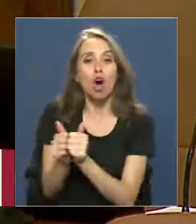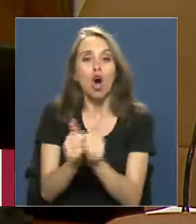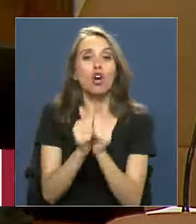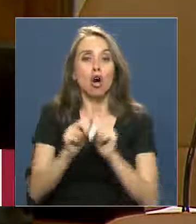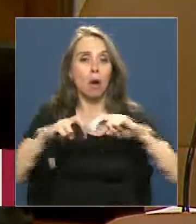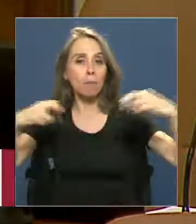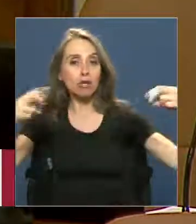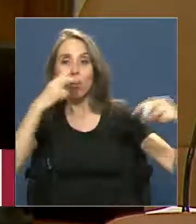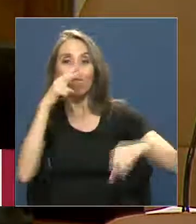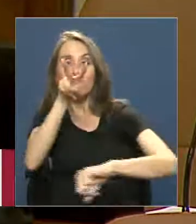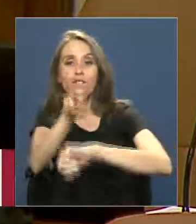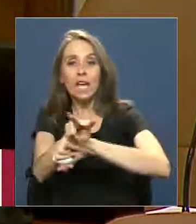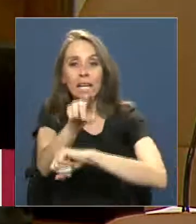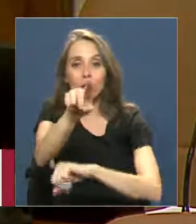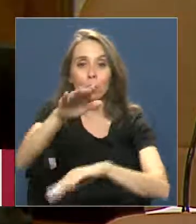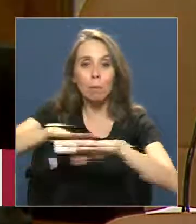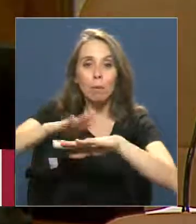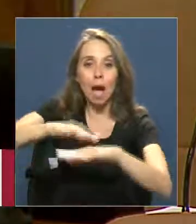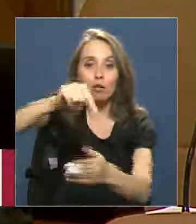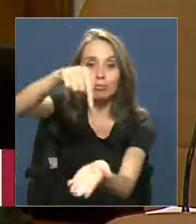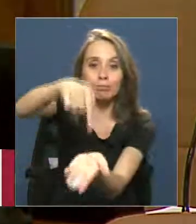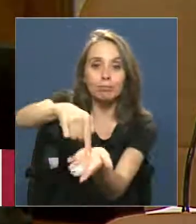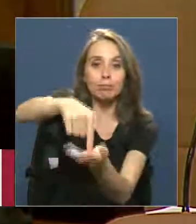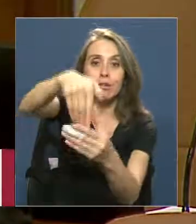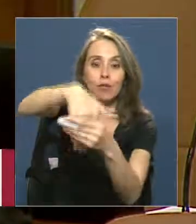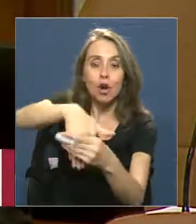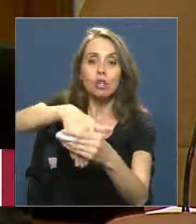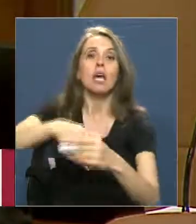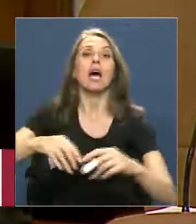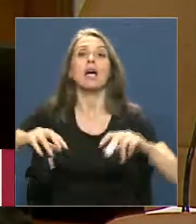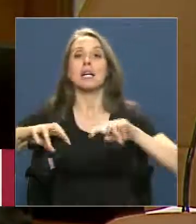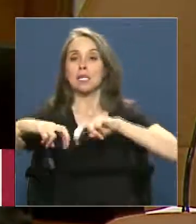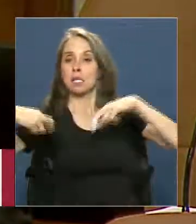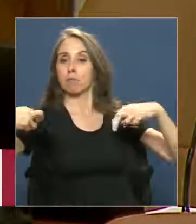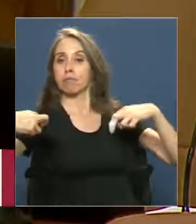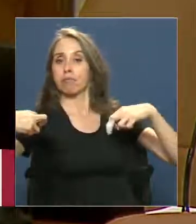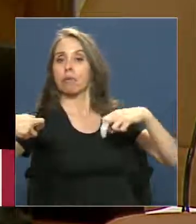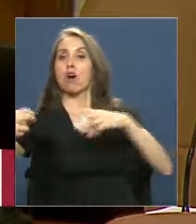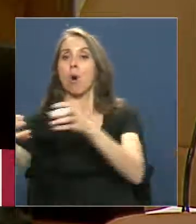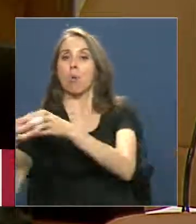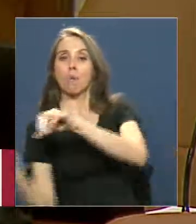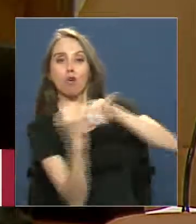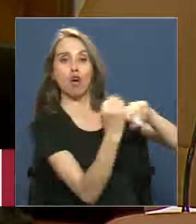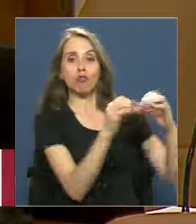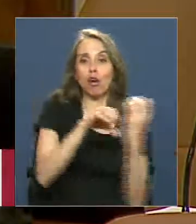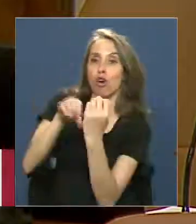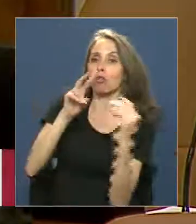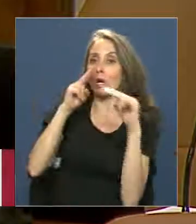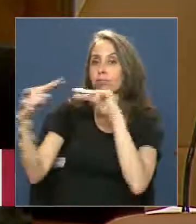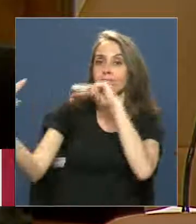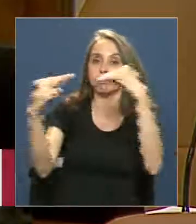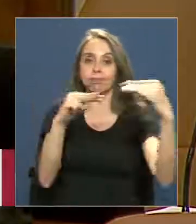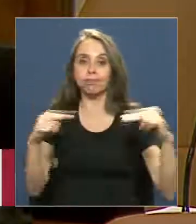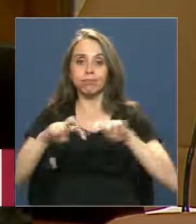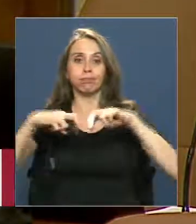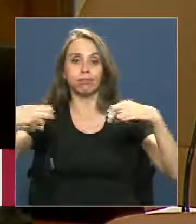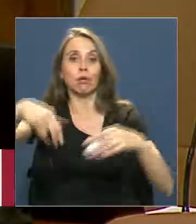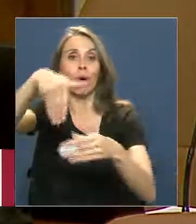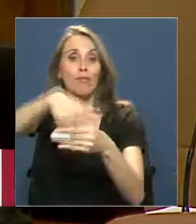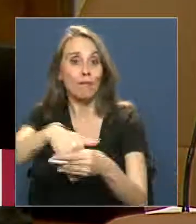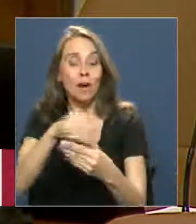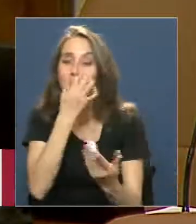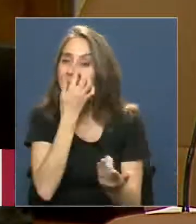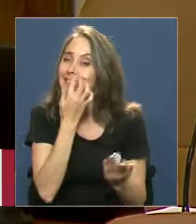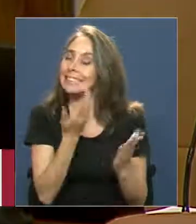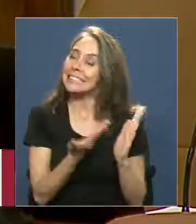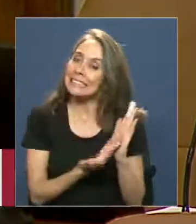compañeros, y al lado, en el fondo, de la oposición. Entonces, creo que no es tan simple hacer este